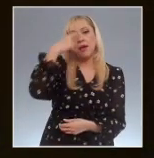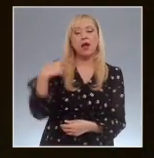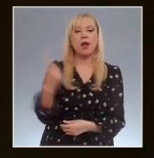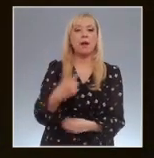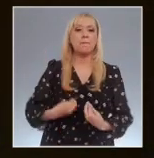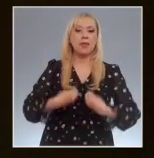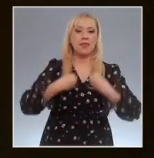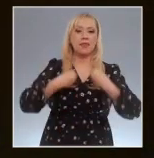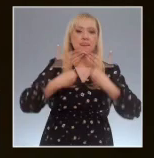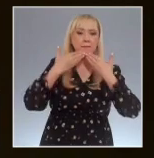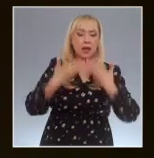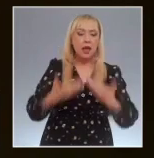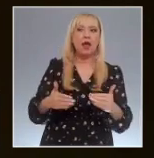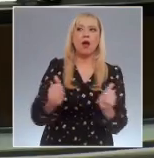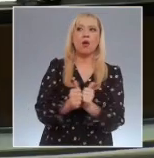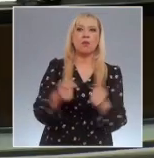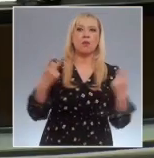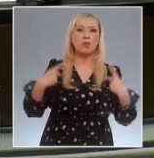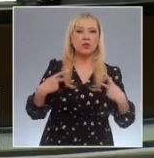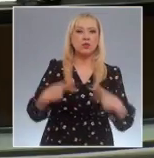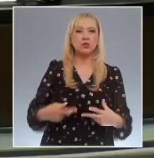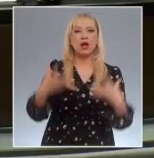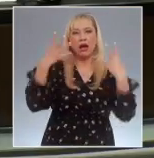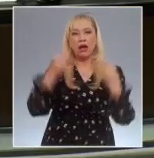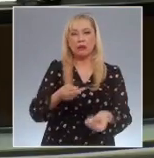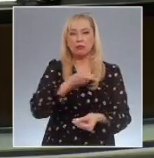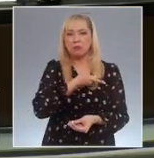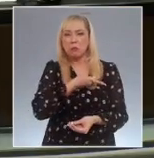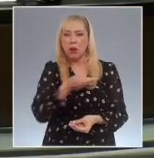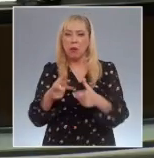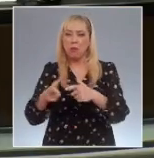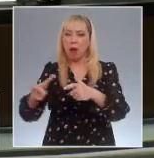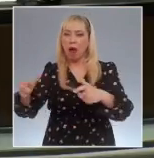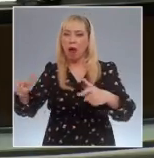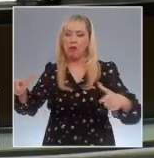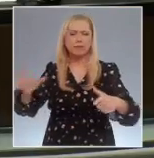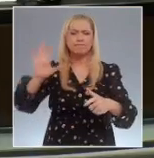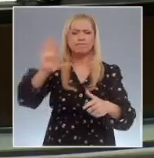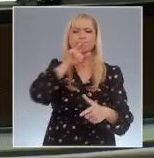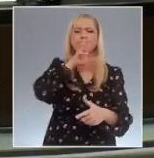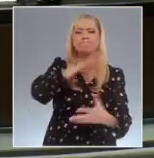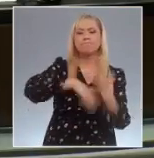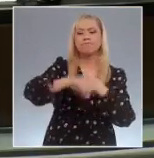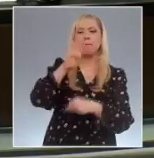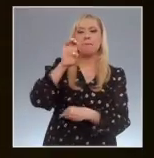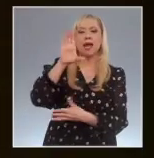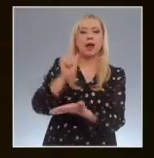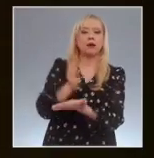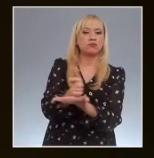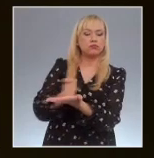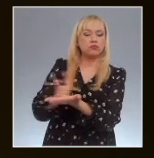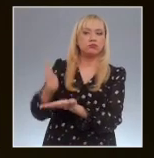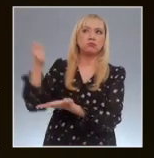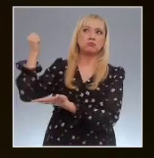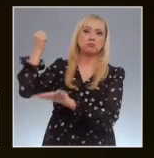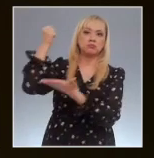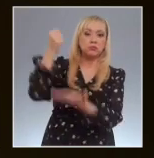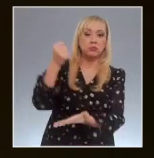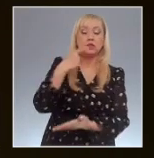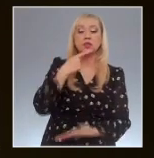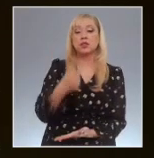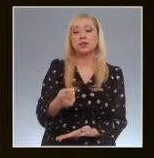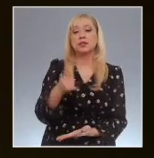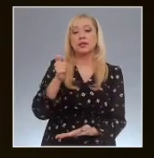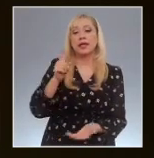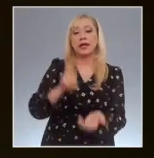sociales, motivo por el cual se fortalecen los programas sociales y el gasto de inversión. Recordó que 8 de cada 10 pesos se encuentran